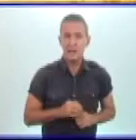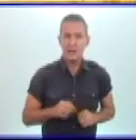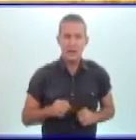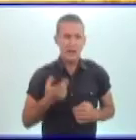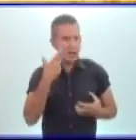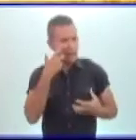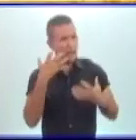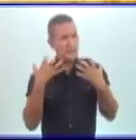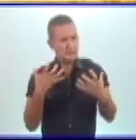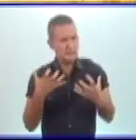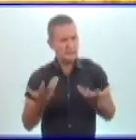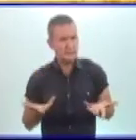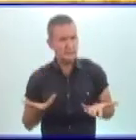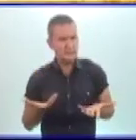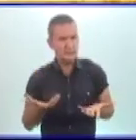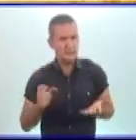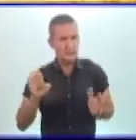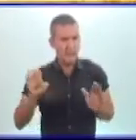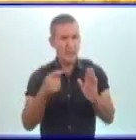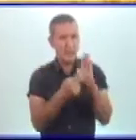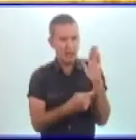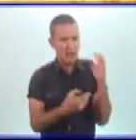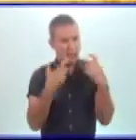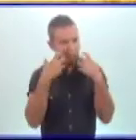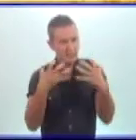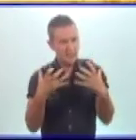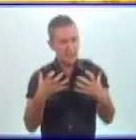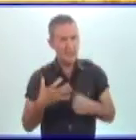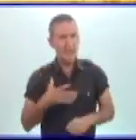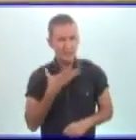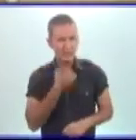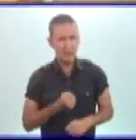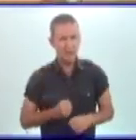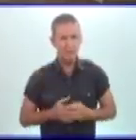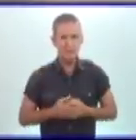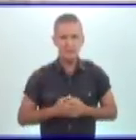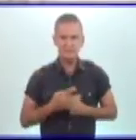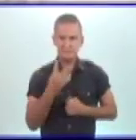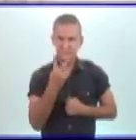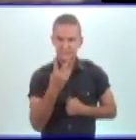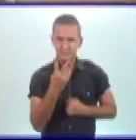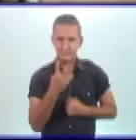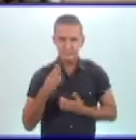elementos interesantes que estamos seguros que te va a encantar. Adelante.